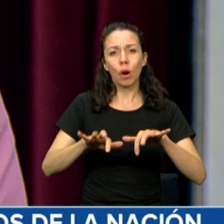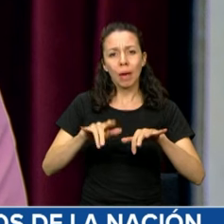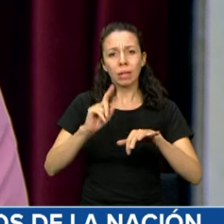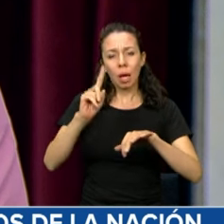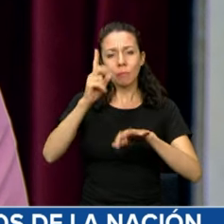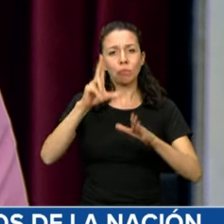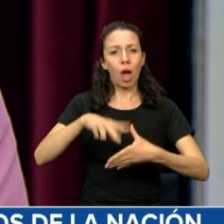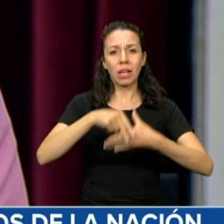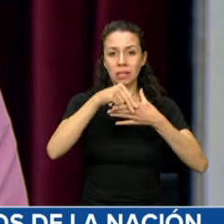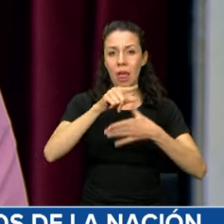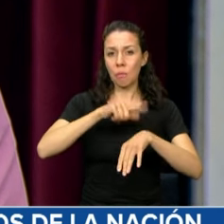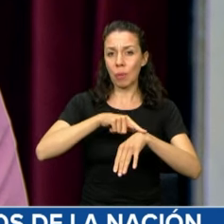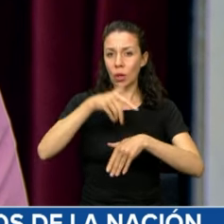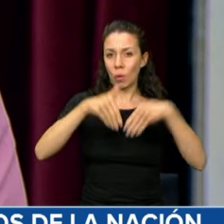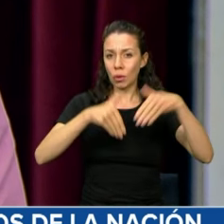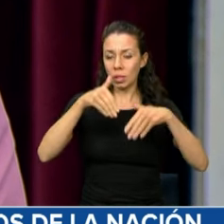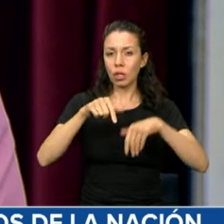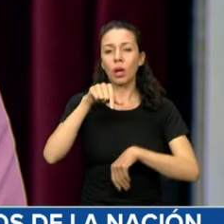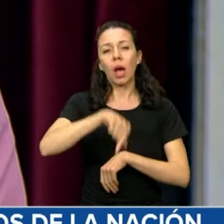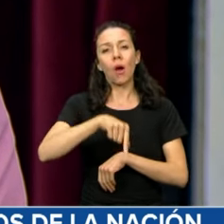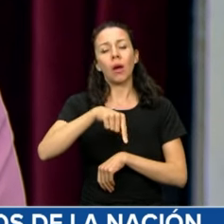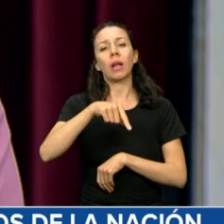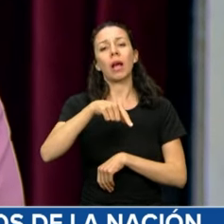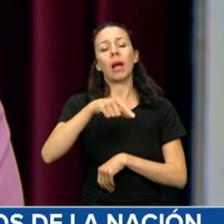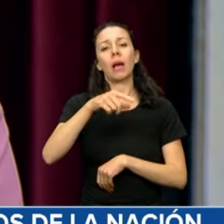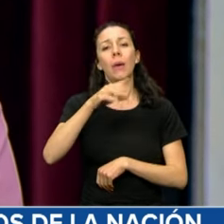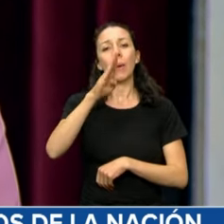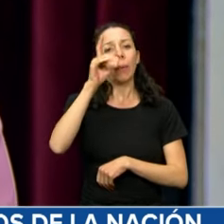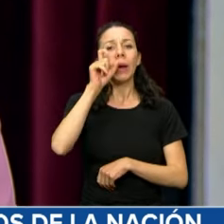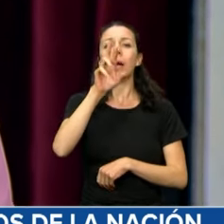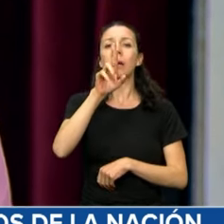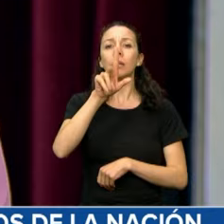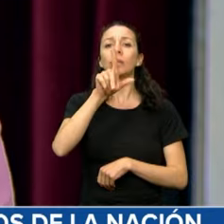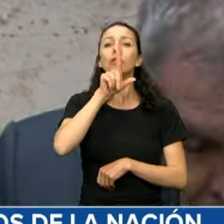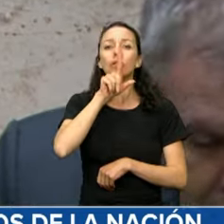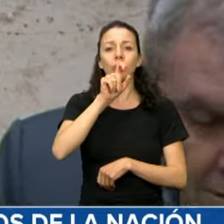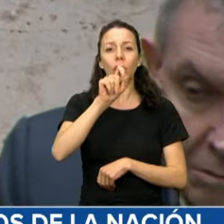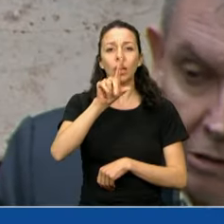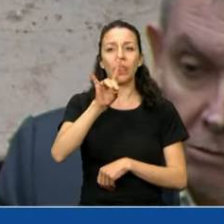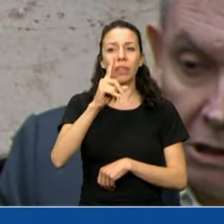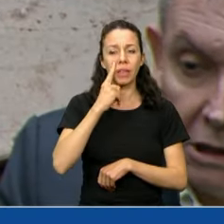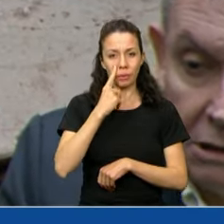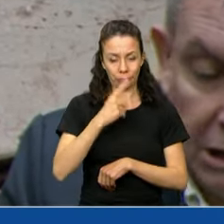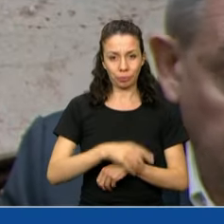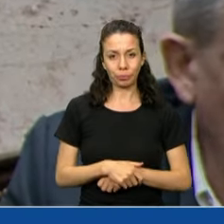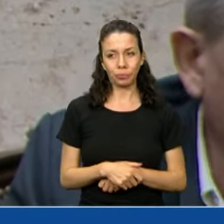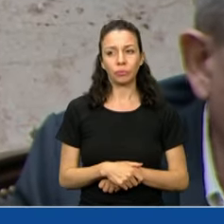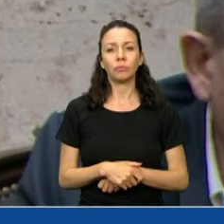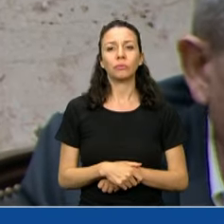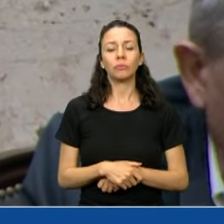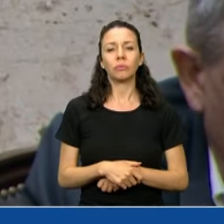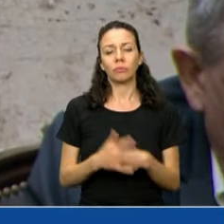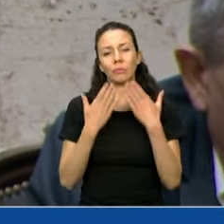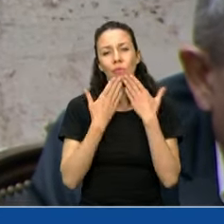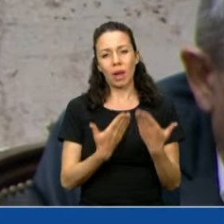en uso de la palabra la última diputada la diputada tñ bertoldi Muchas gracias